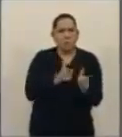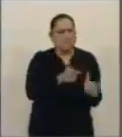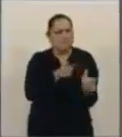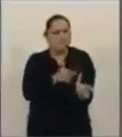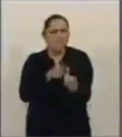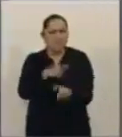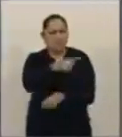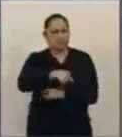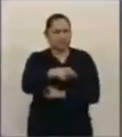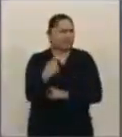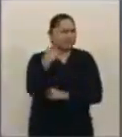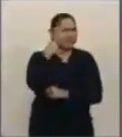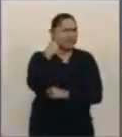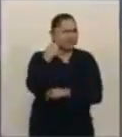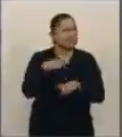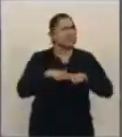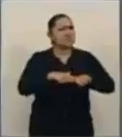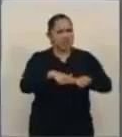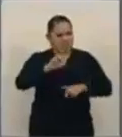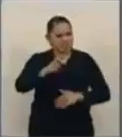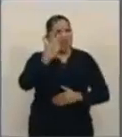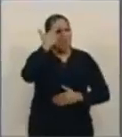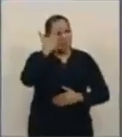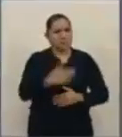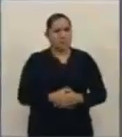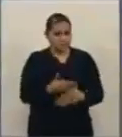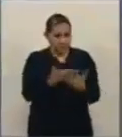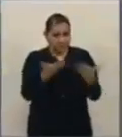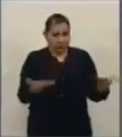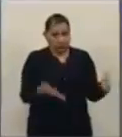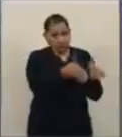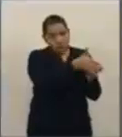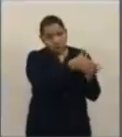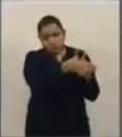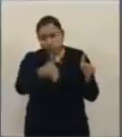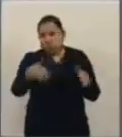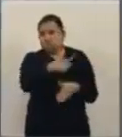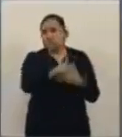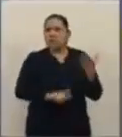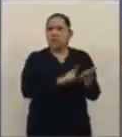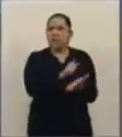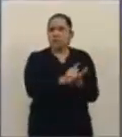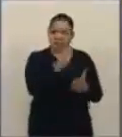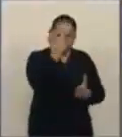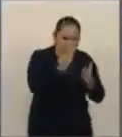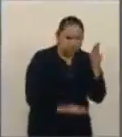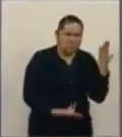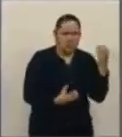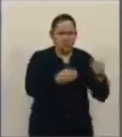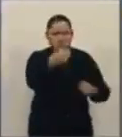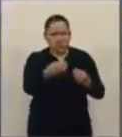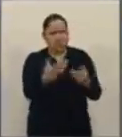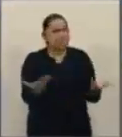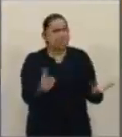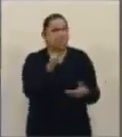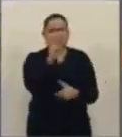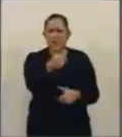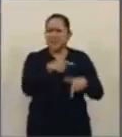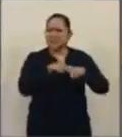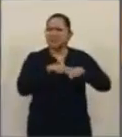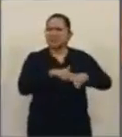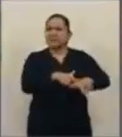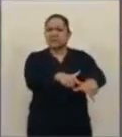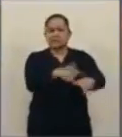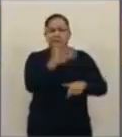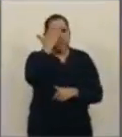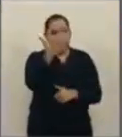pesadilla socializada por la impunidad vive, está fresca en la memoria y en la conciencia de la sociedad